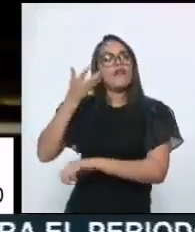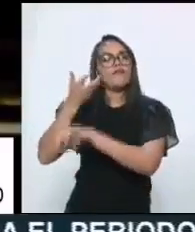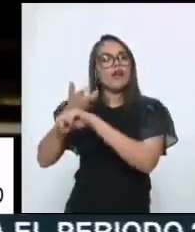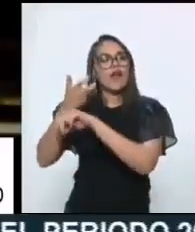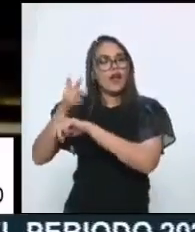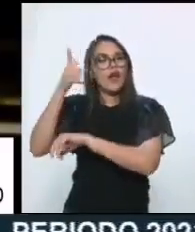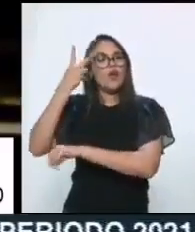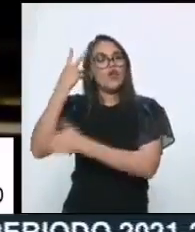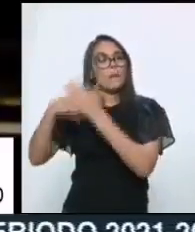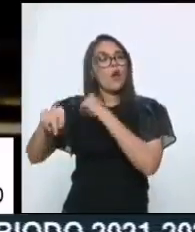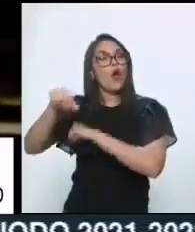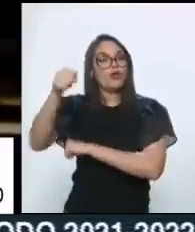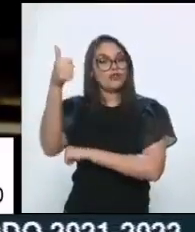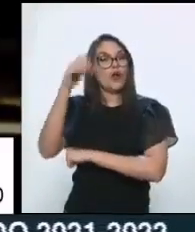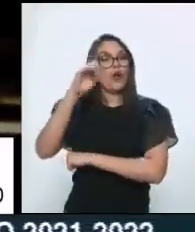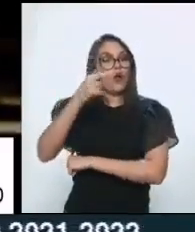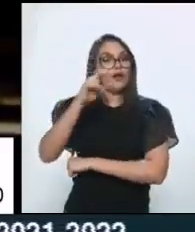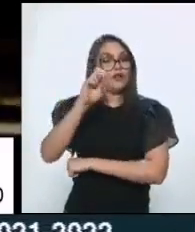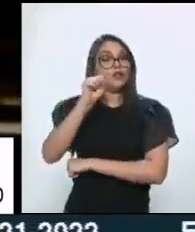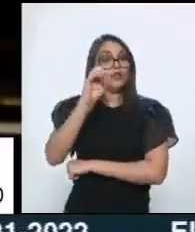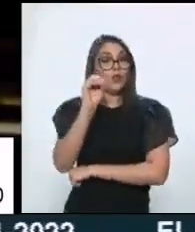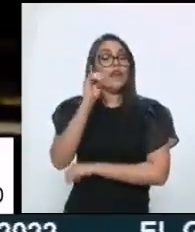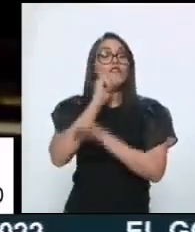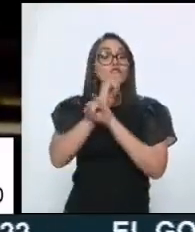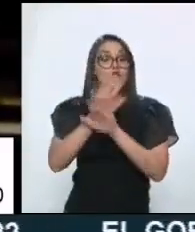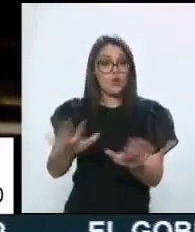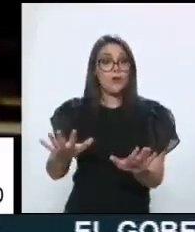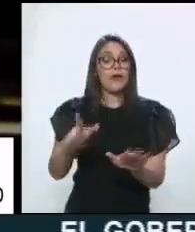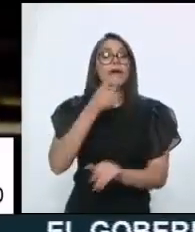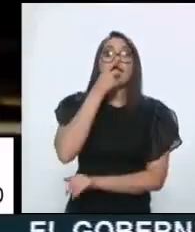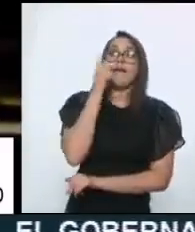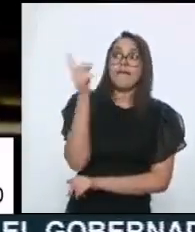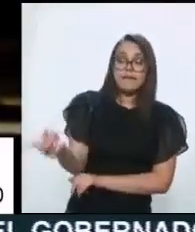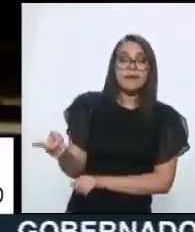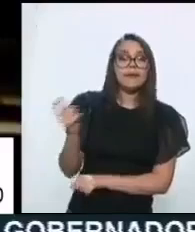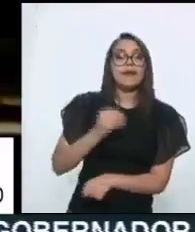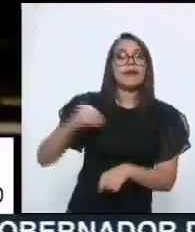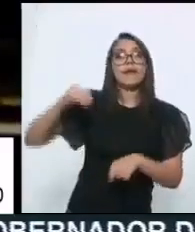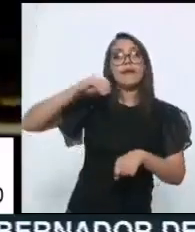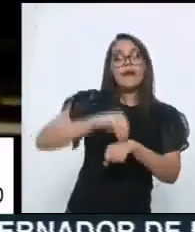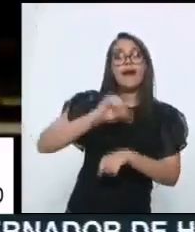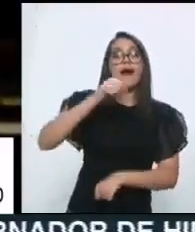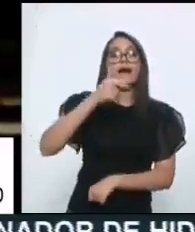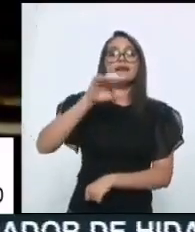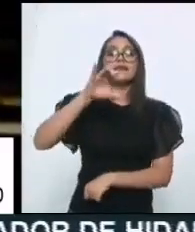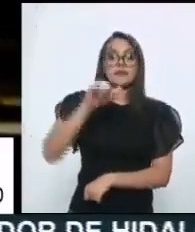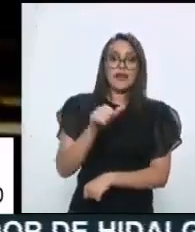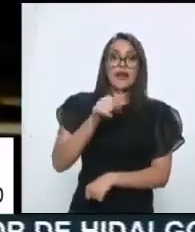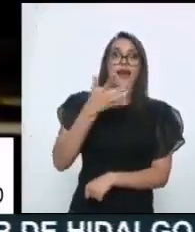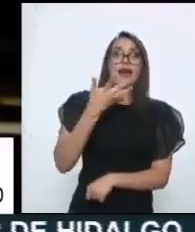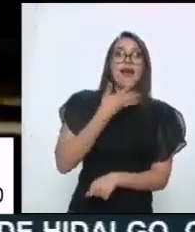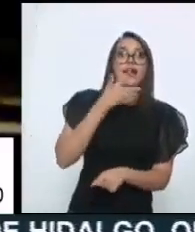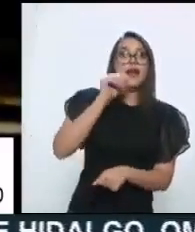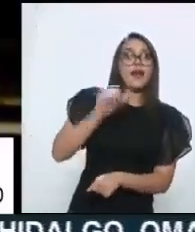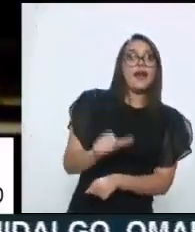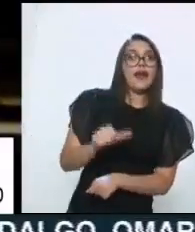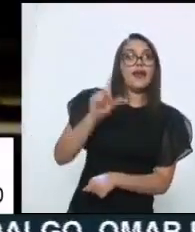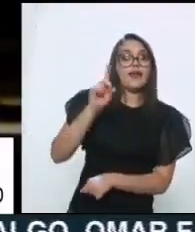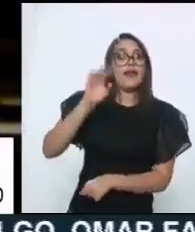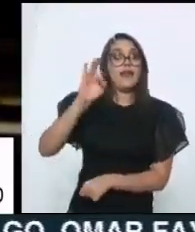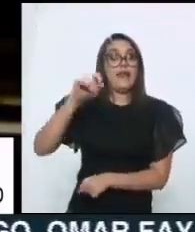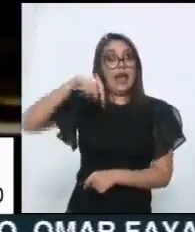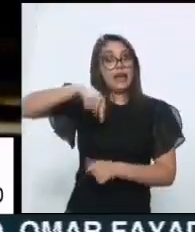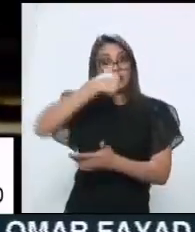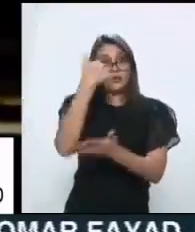2012, en el cual se refiere específicamente que el agregado de la Agencia de Alcohol, Tabaco y Armas de Fuego Explosivos, la ATF, en la